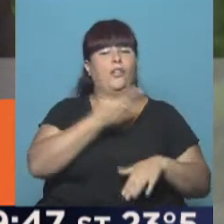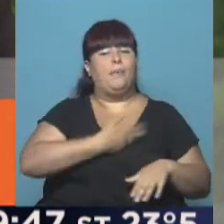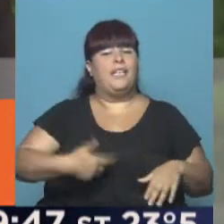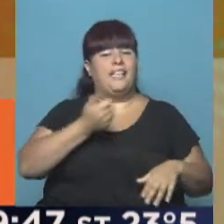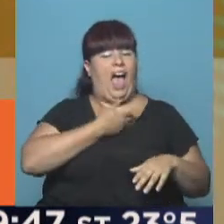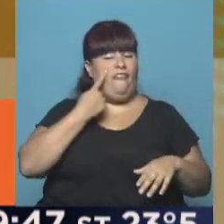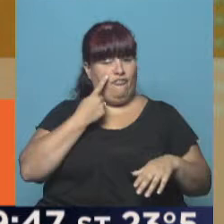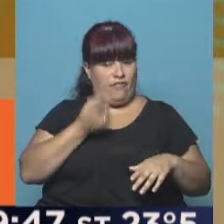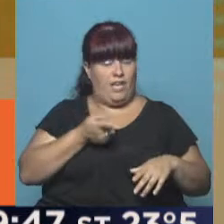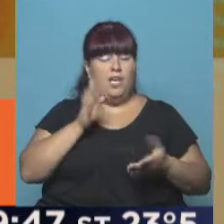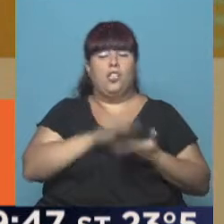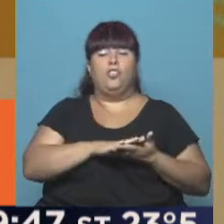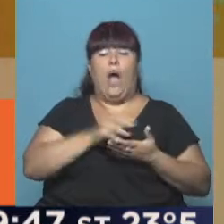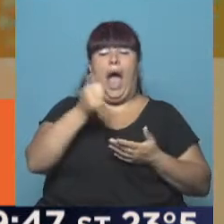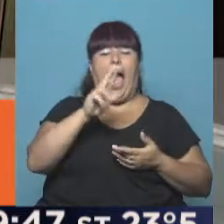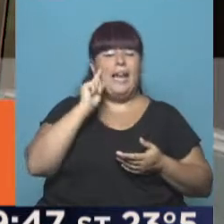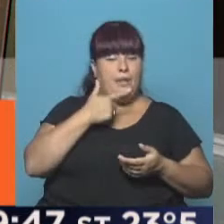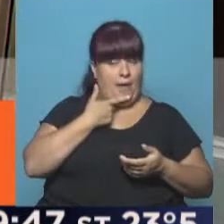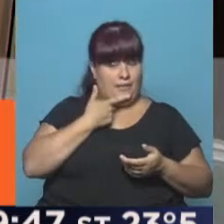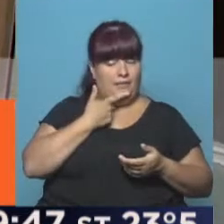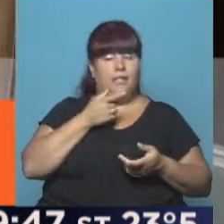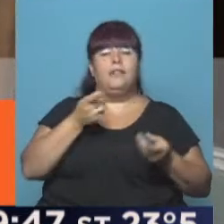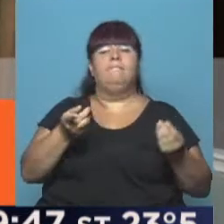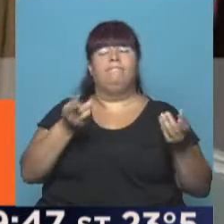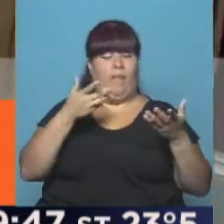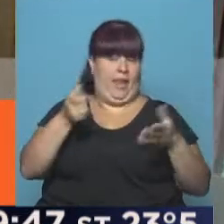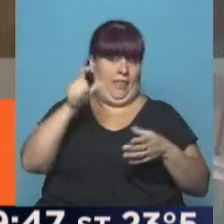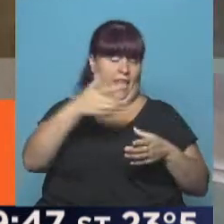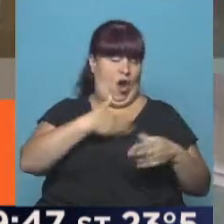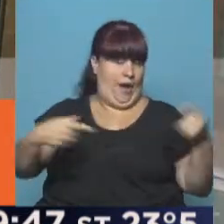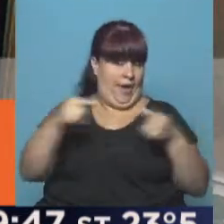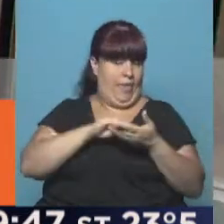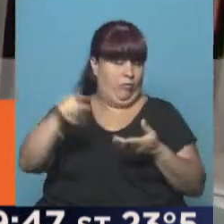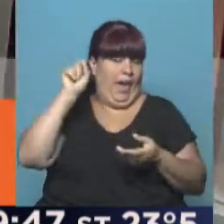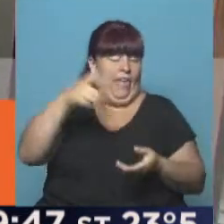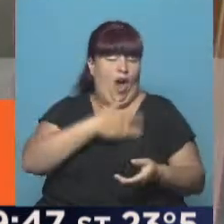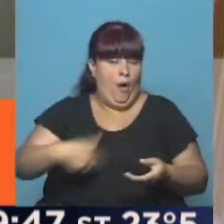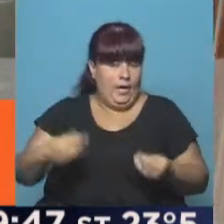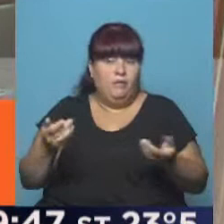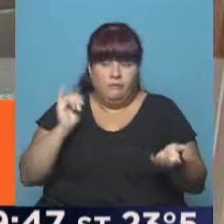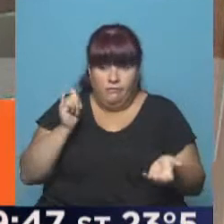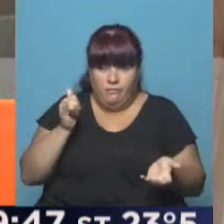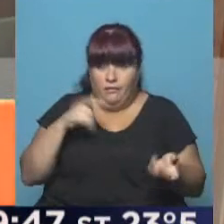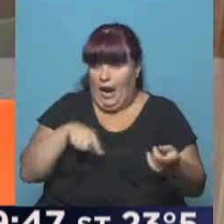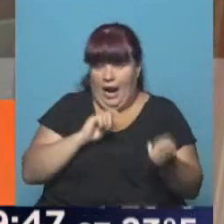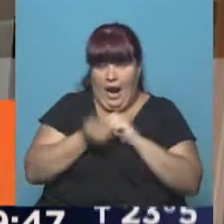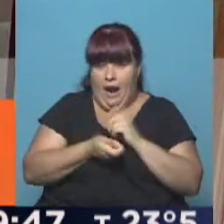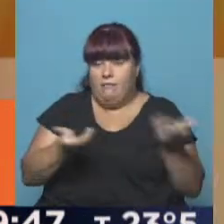del AFI, de Arribas. Y es del oficialismo, es una diputada del oficialismo. Sí, las cosas